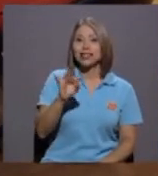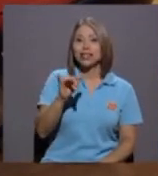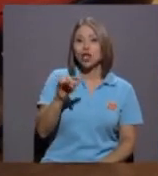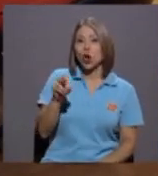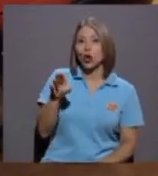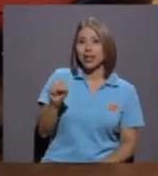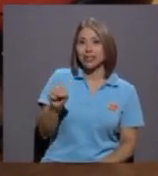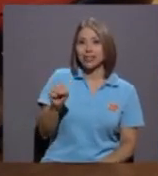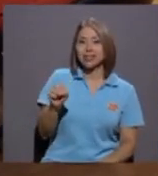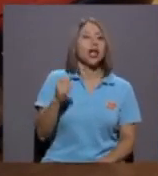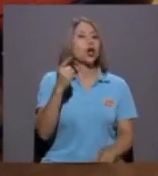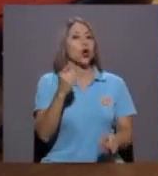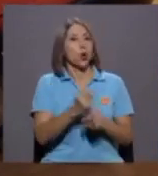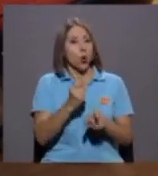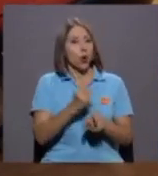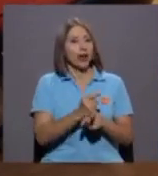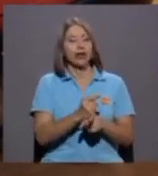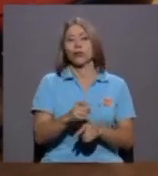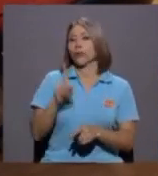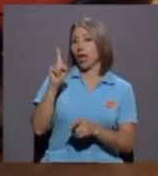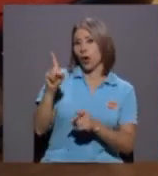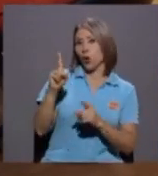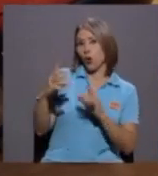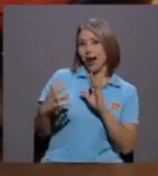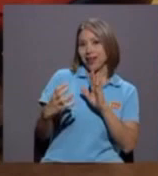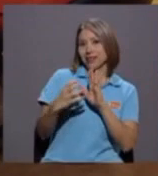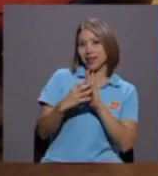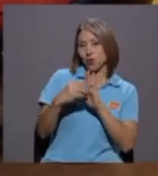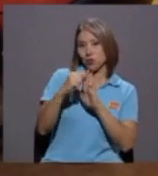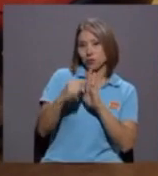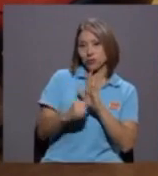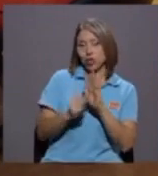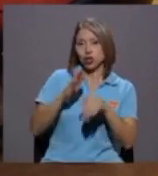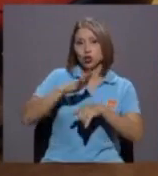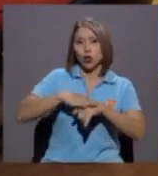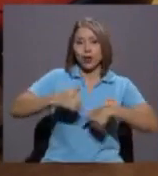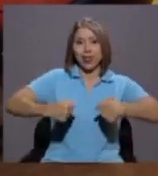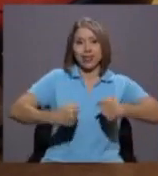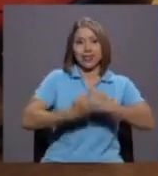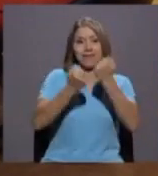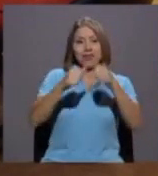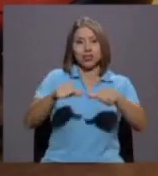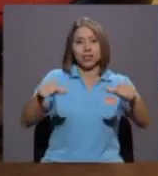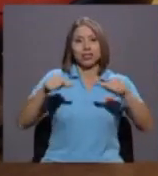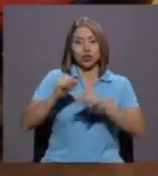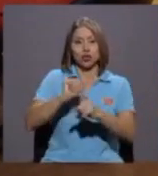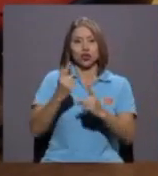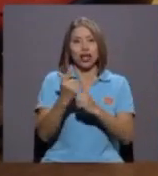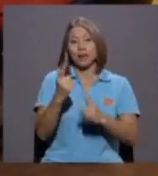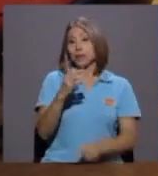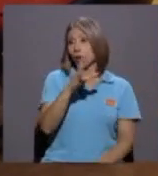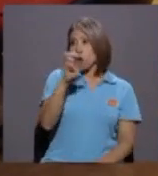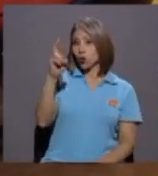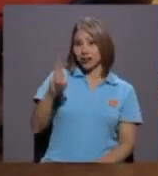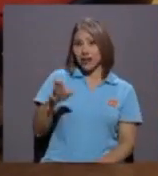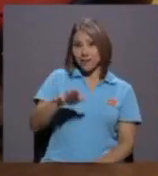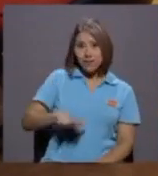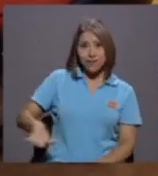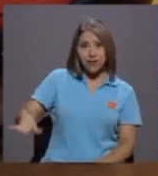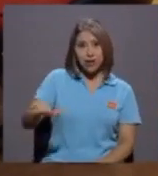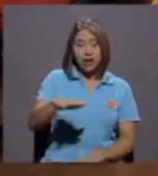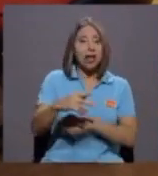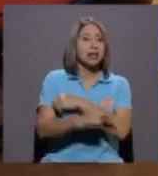hay un artículo sobre los desafíos del sector social. Costa Rica es un país que